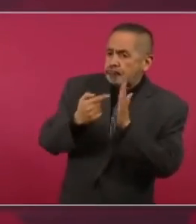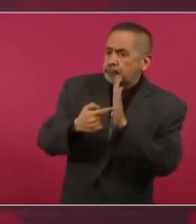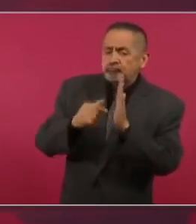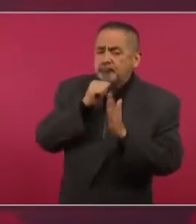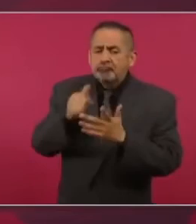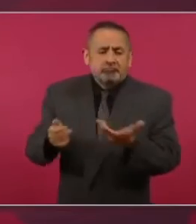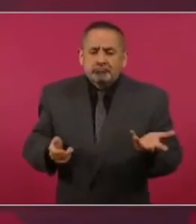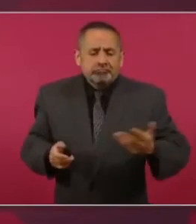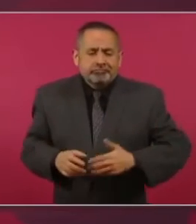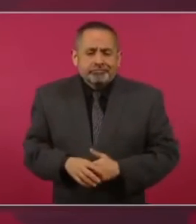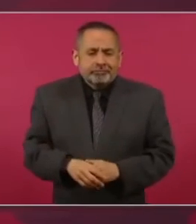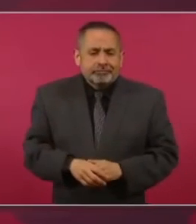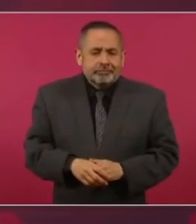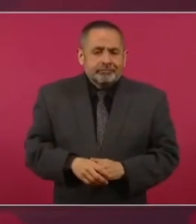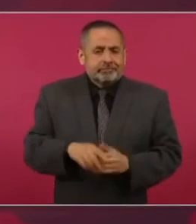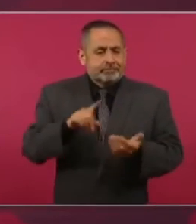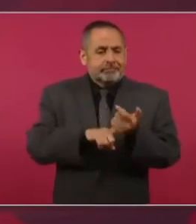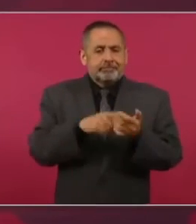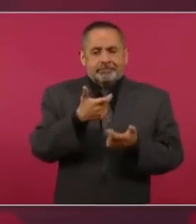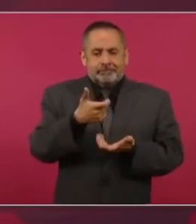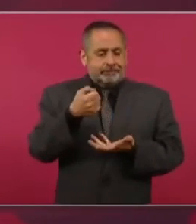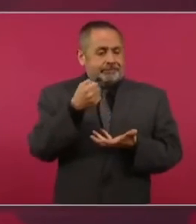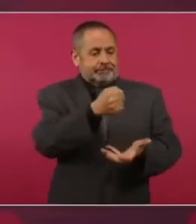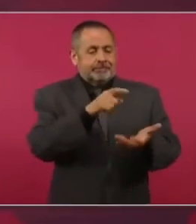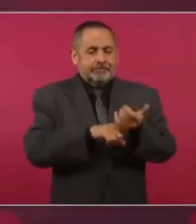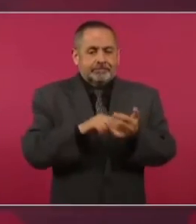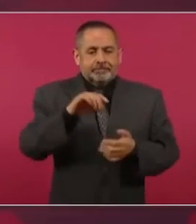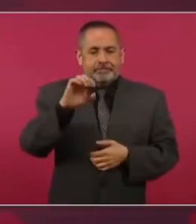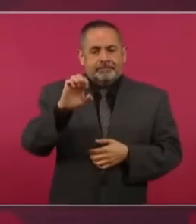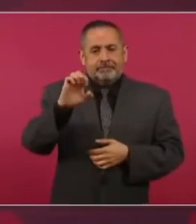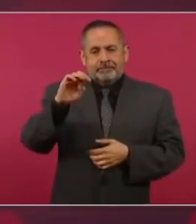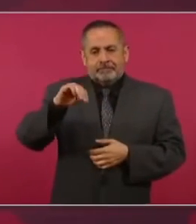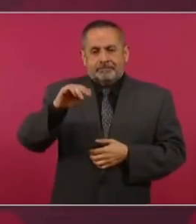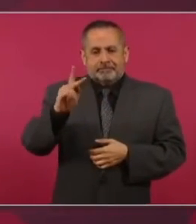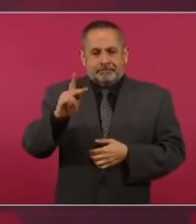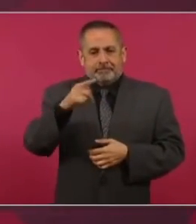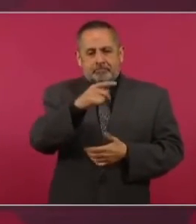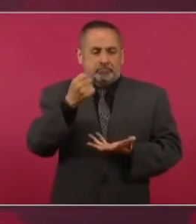porque era dinero que manejaba el Estado Mayor Presidencial,